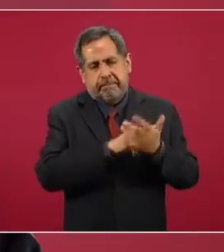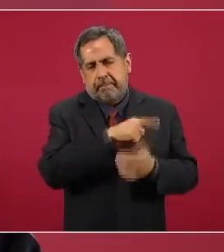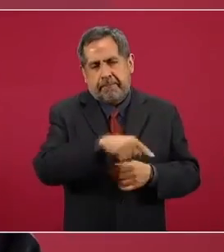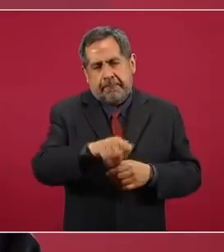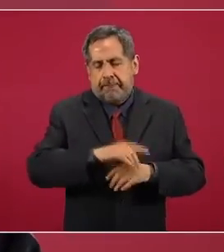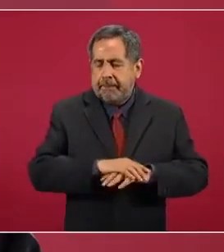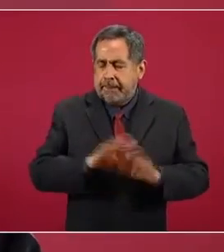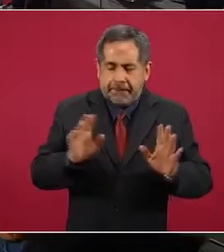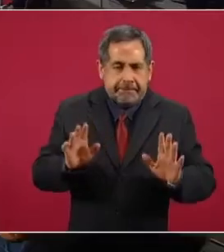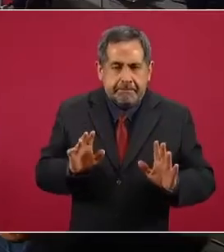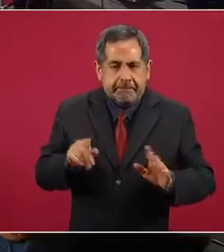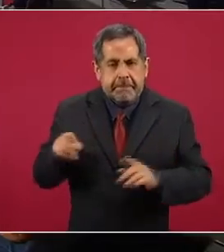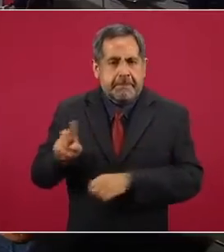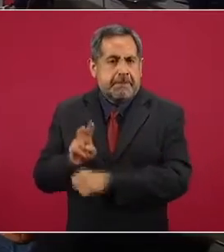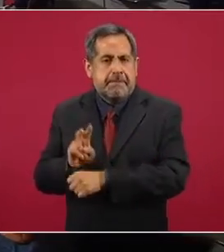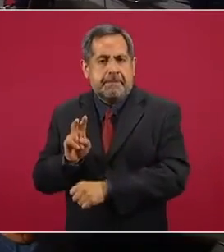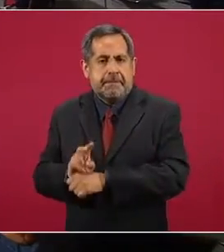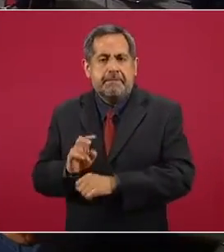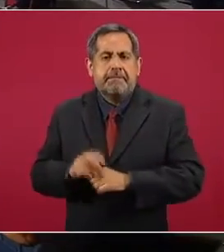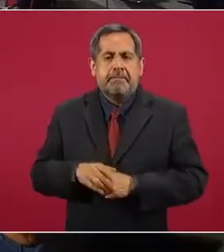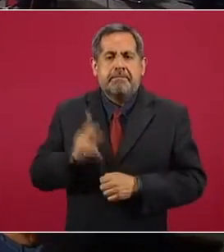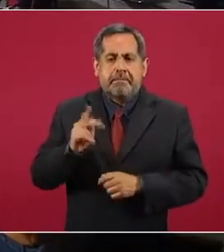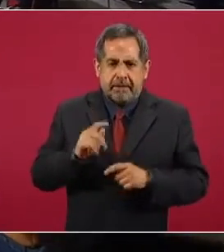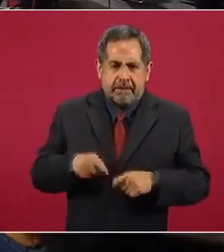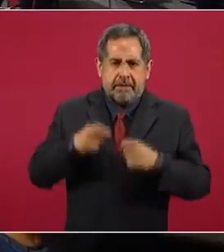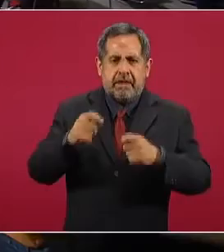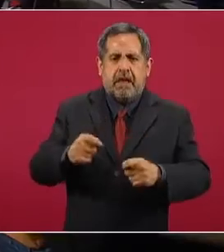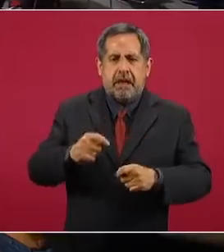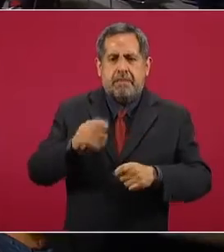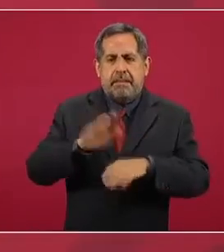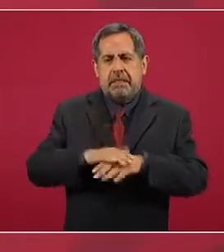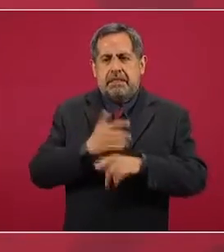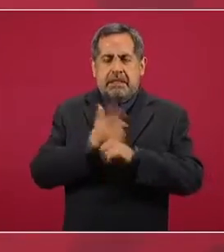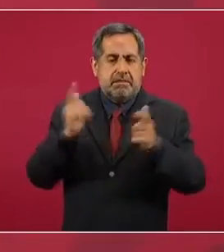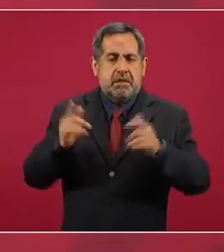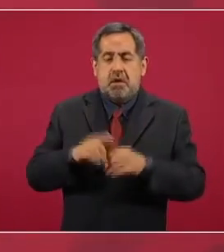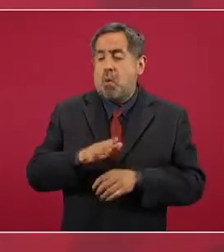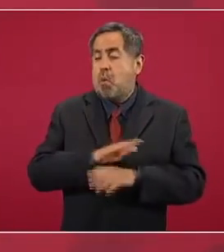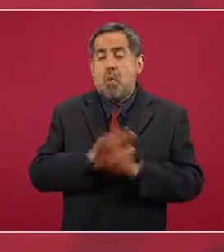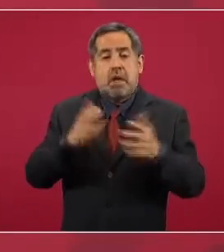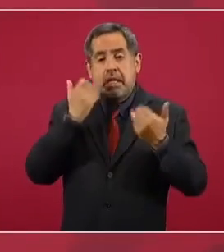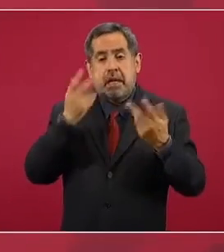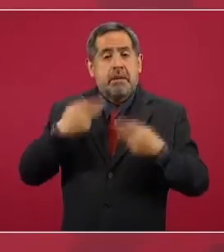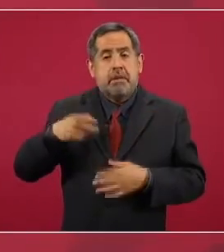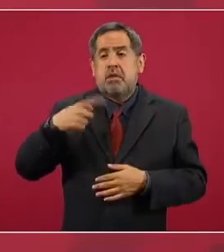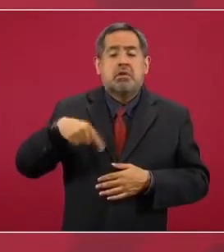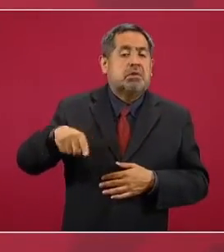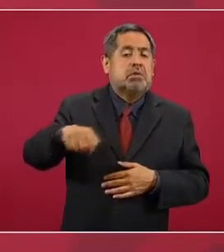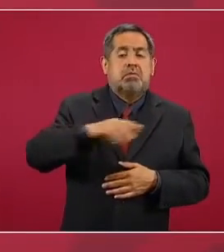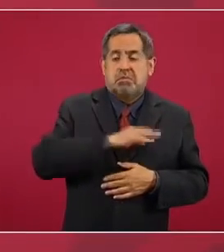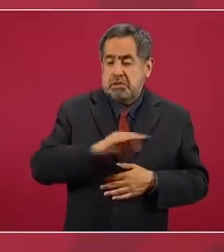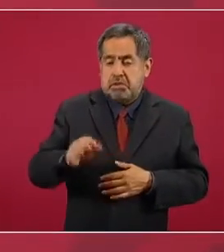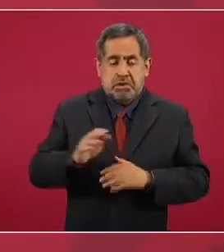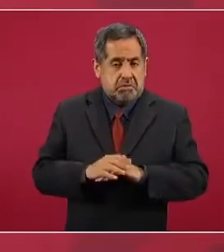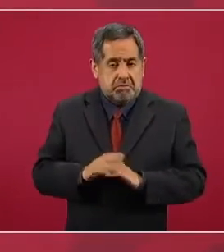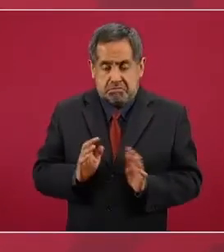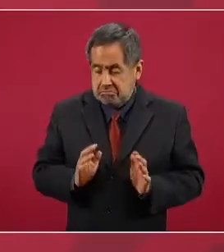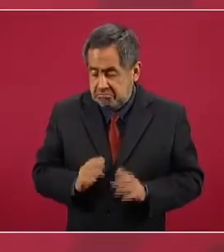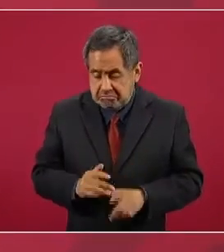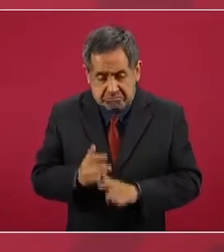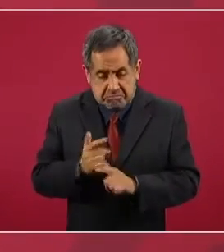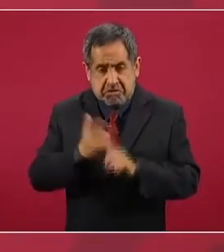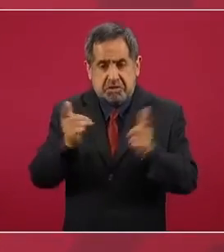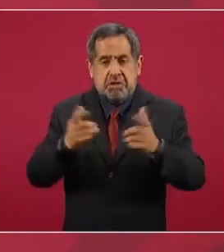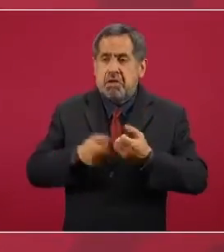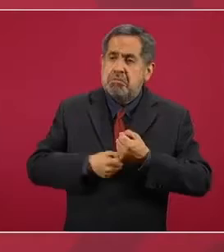organizada. Pero se garantizan las libertades, cualquiera puede con toda